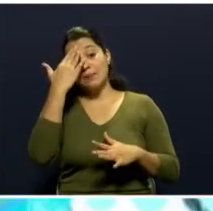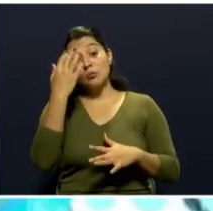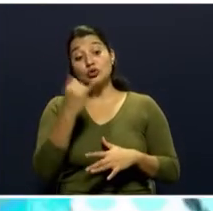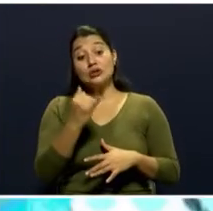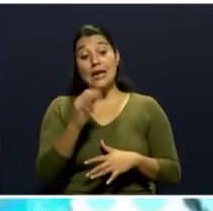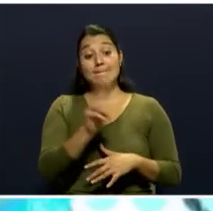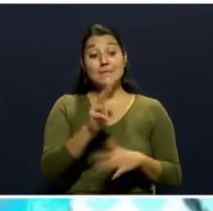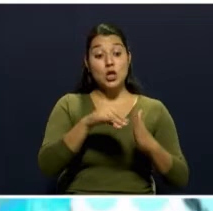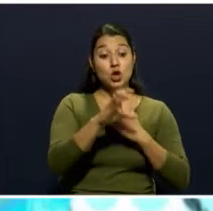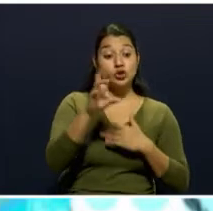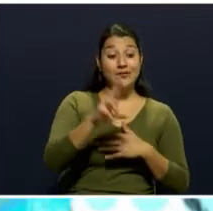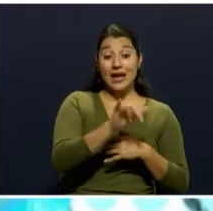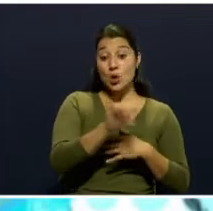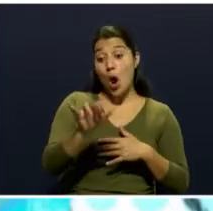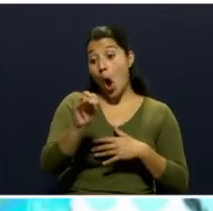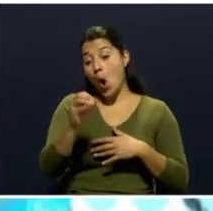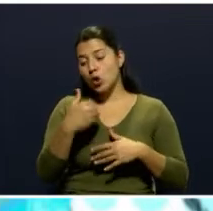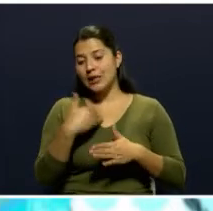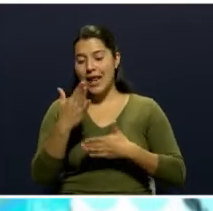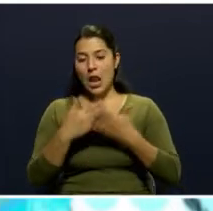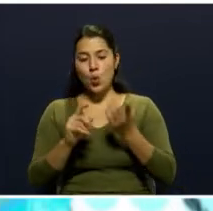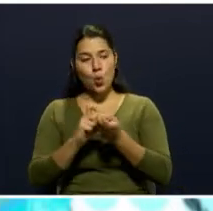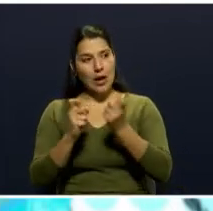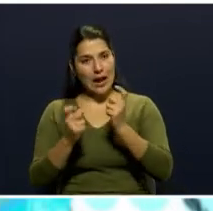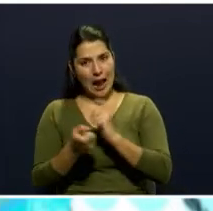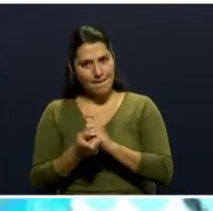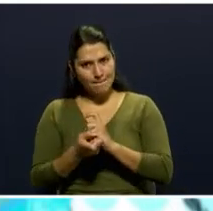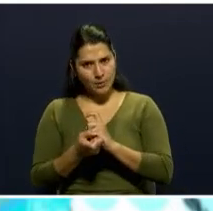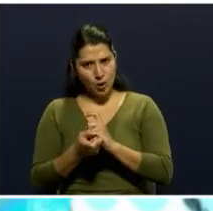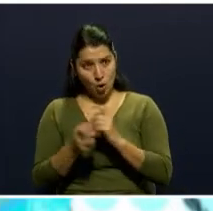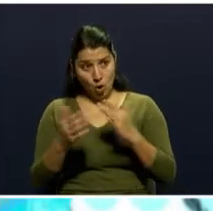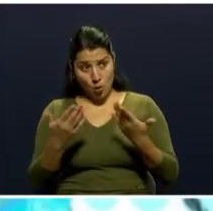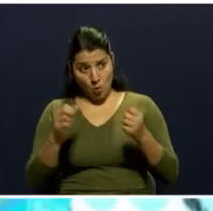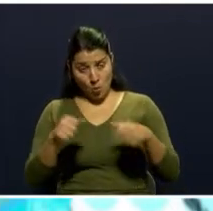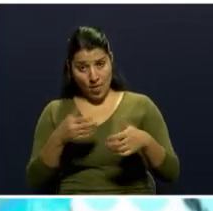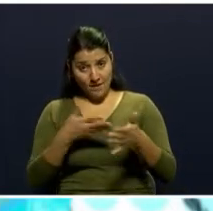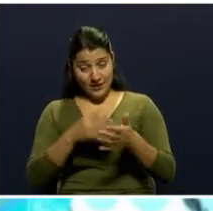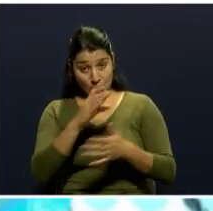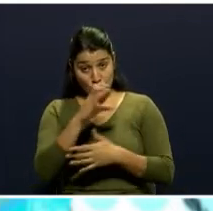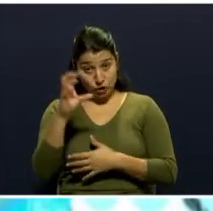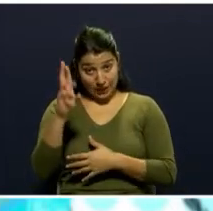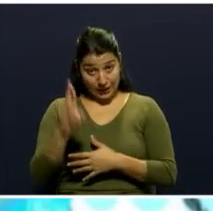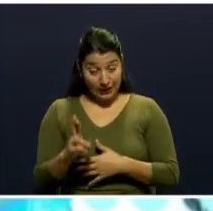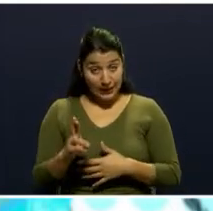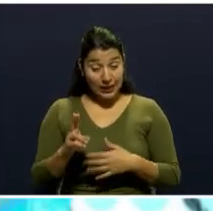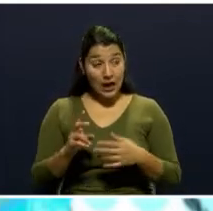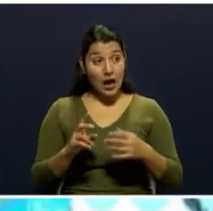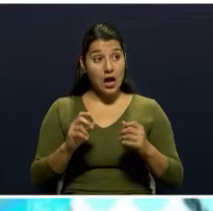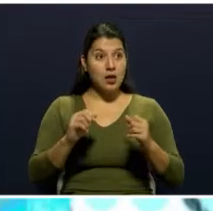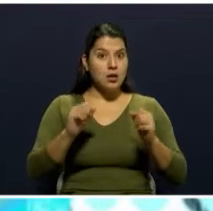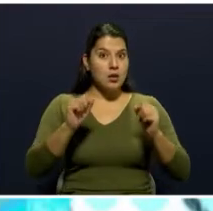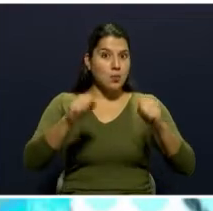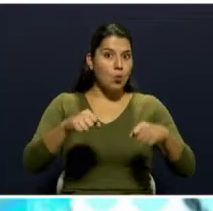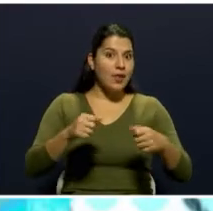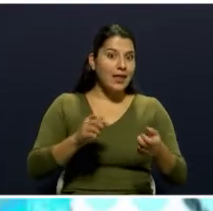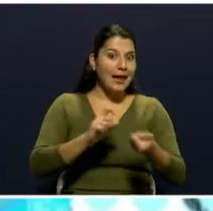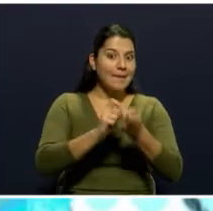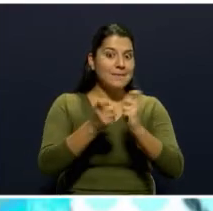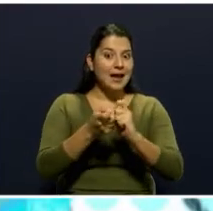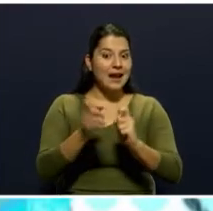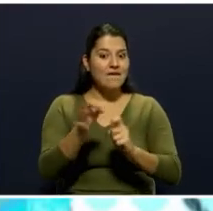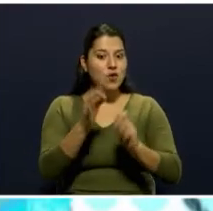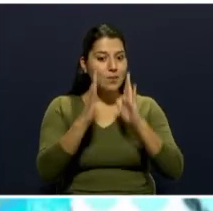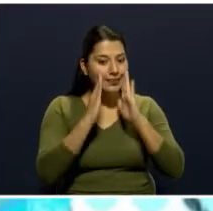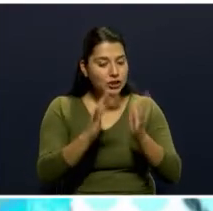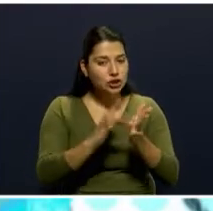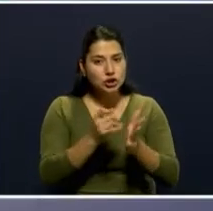o con alguna variante, ¿en qué nos va a influir a nosotros? ¿Va a influir en el tratamiento, en el tipo de vacuna? ¿En